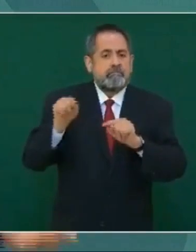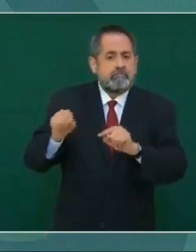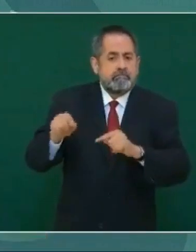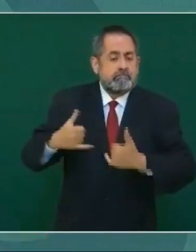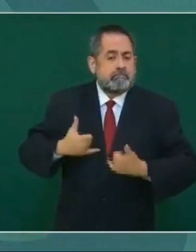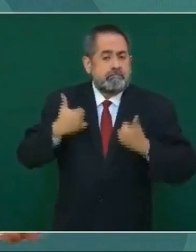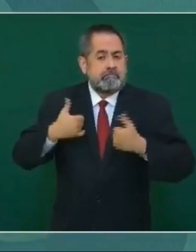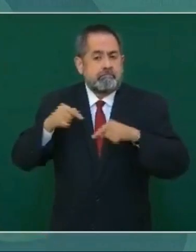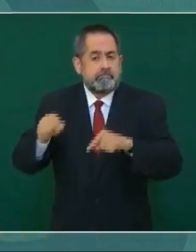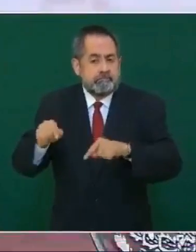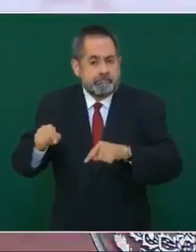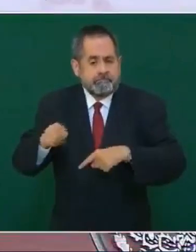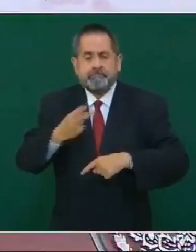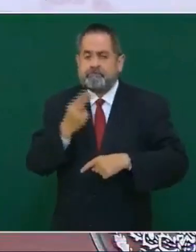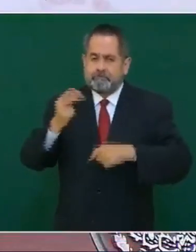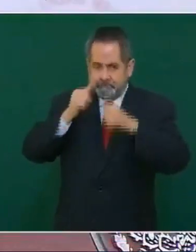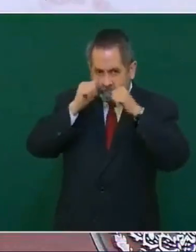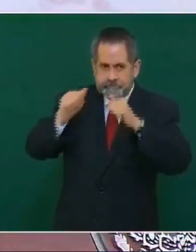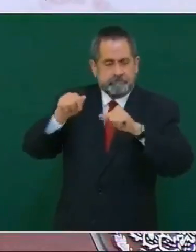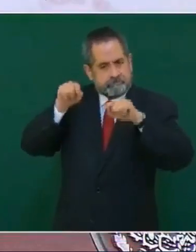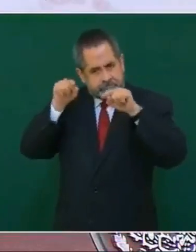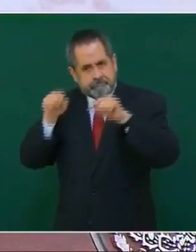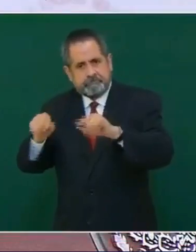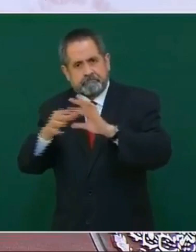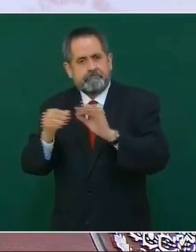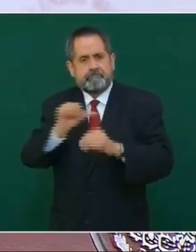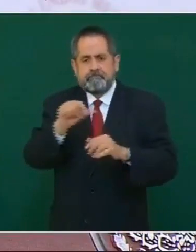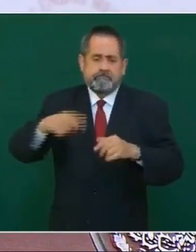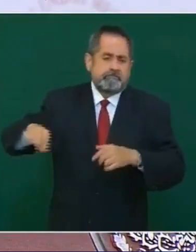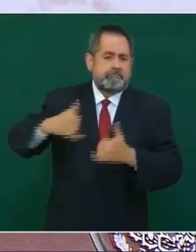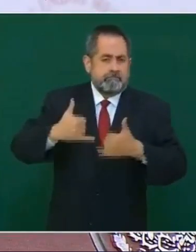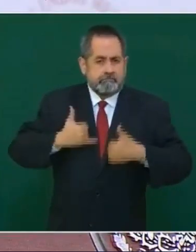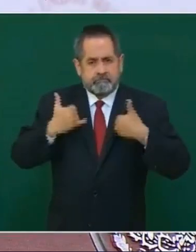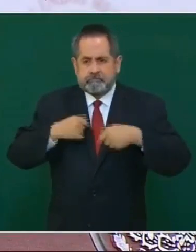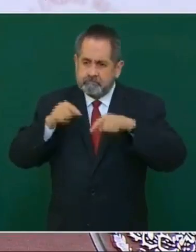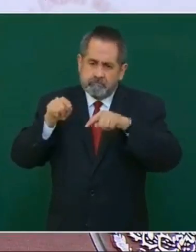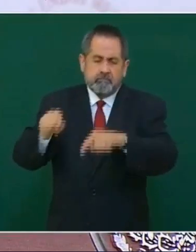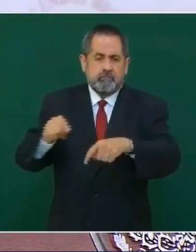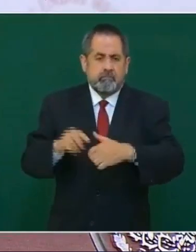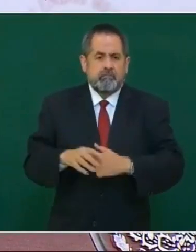sí necesitamos atender a los jóvenes